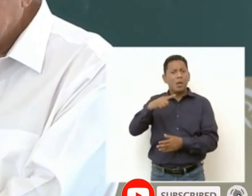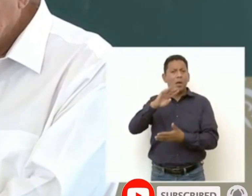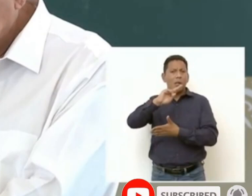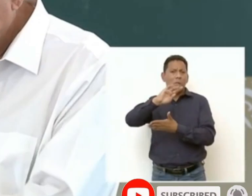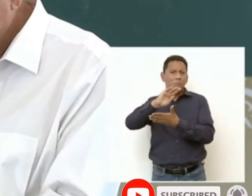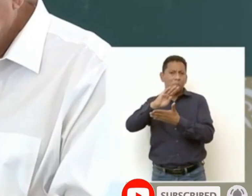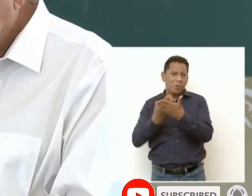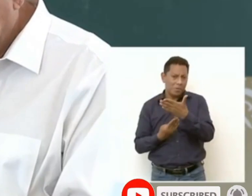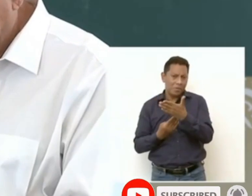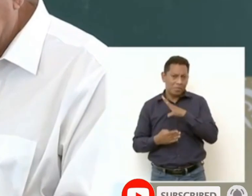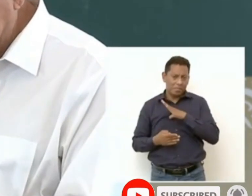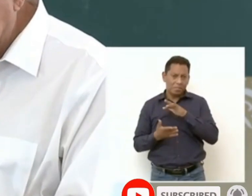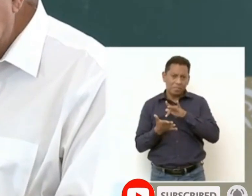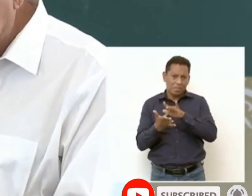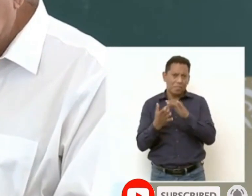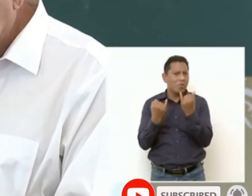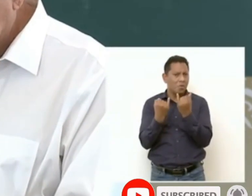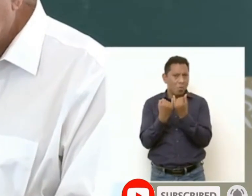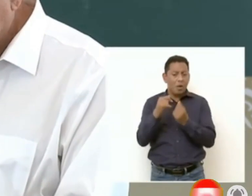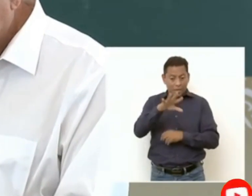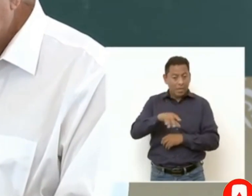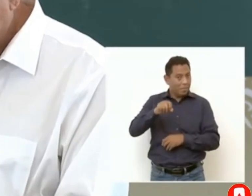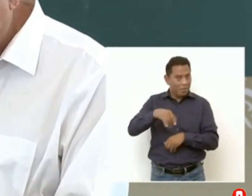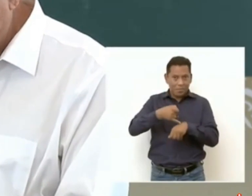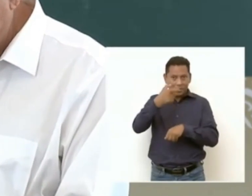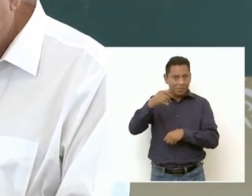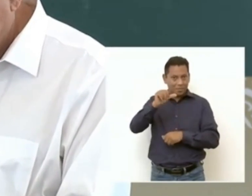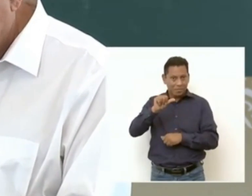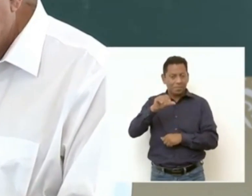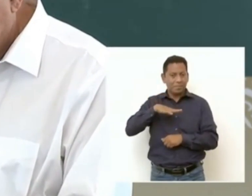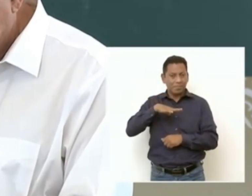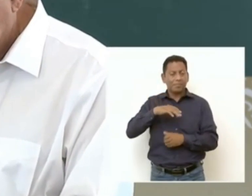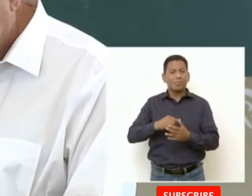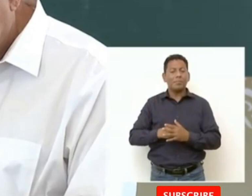bienestar. Aquí también